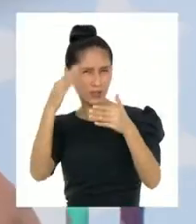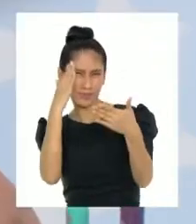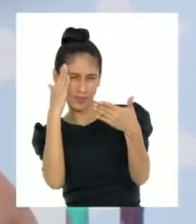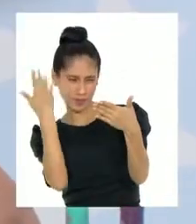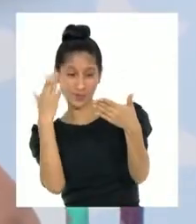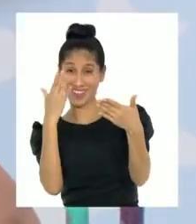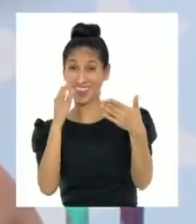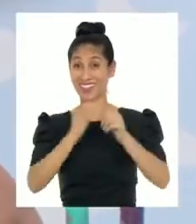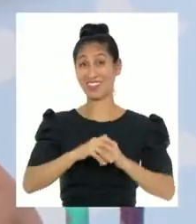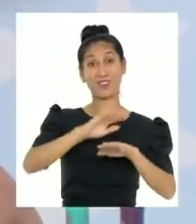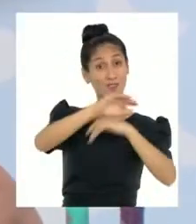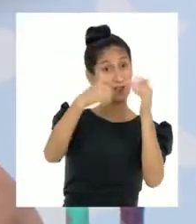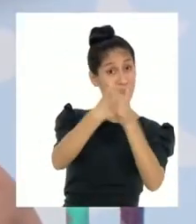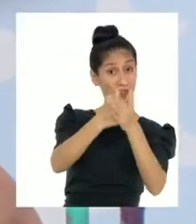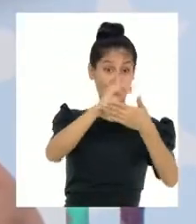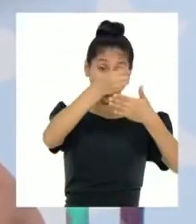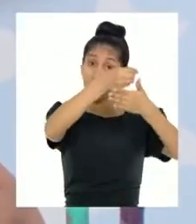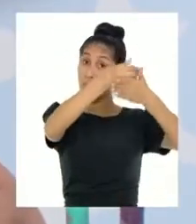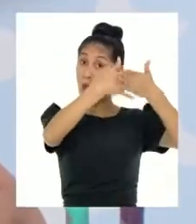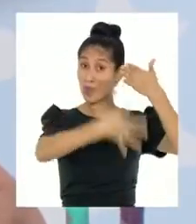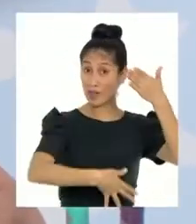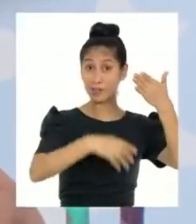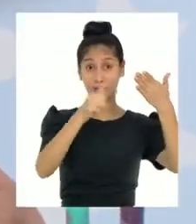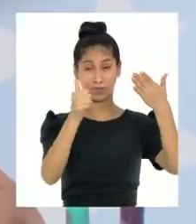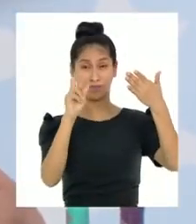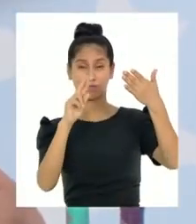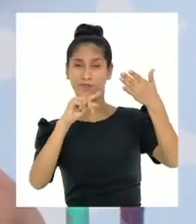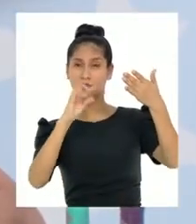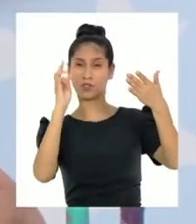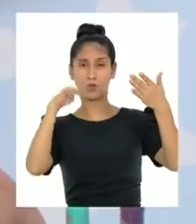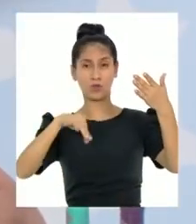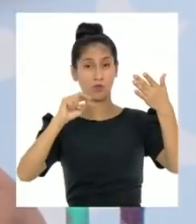la estructura general de un texto argumentativo,